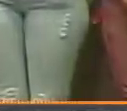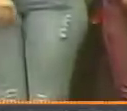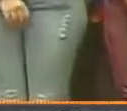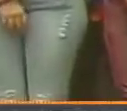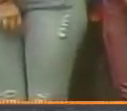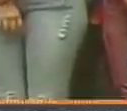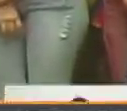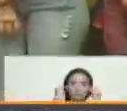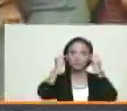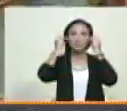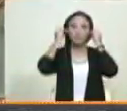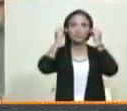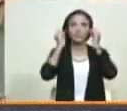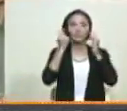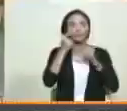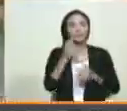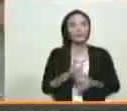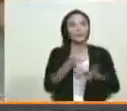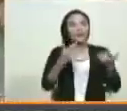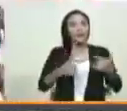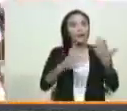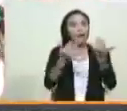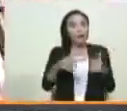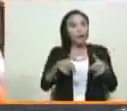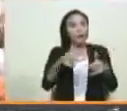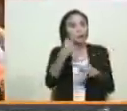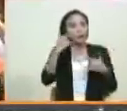pidan la bendición, Sion.